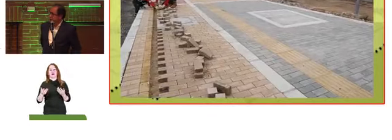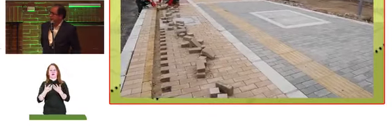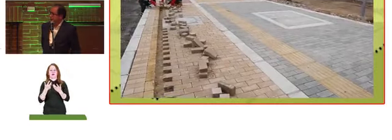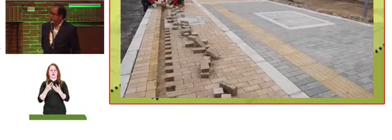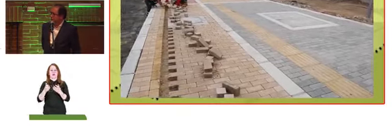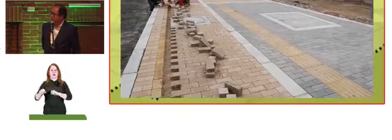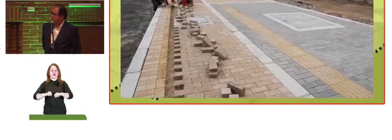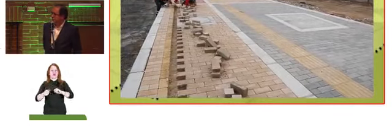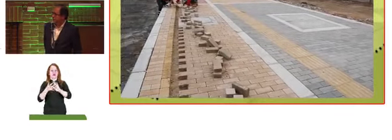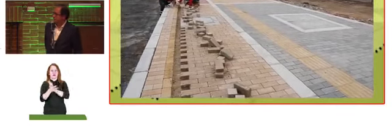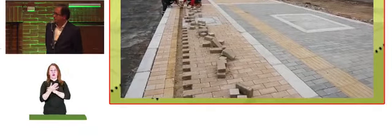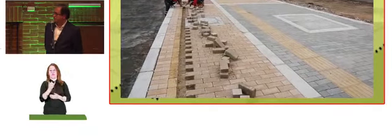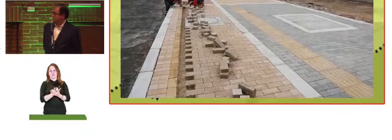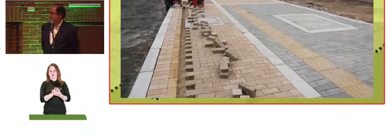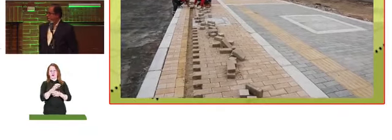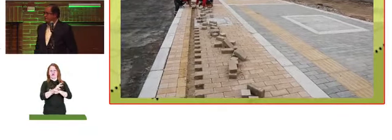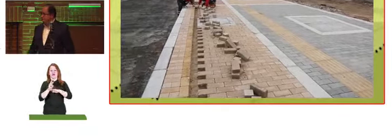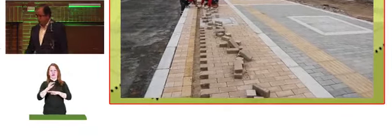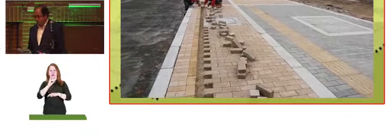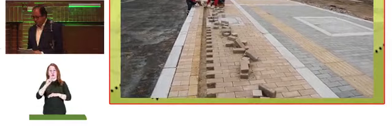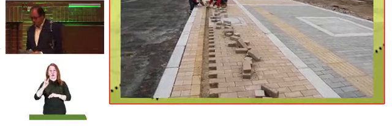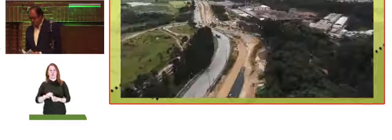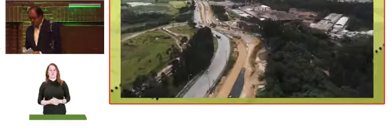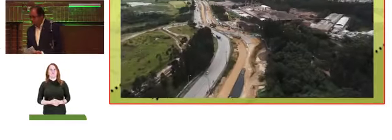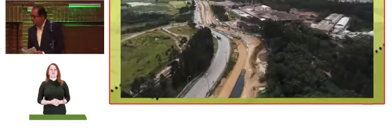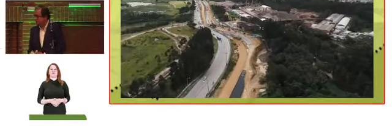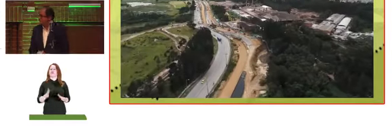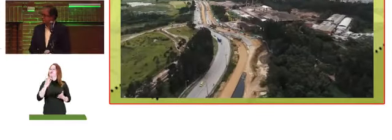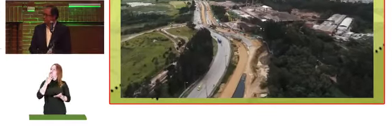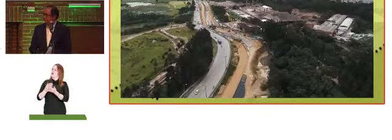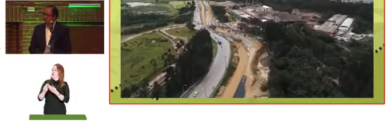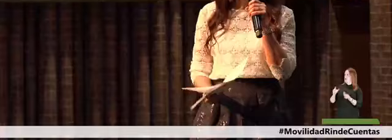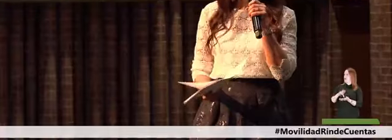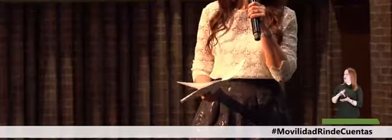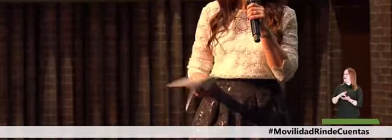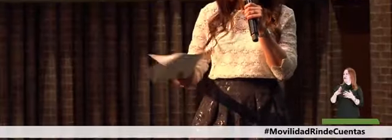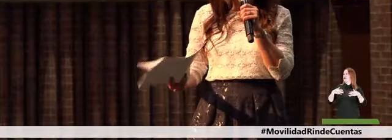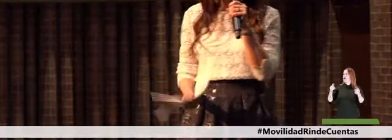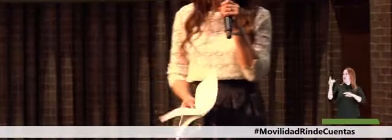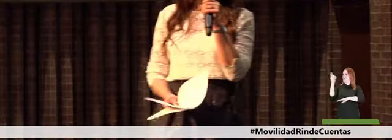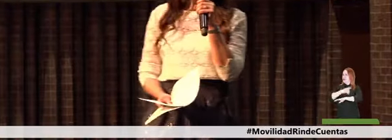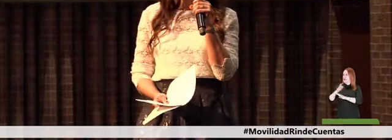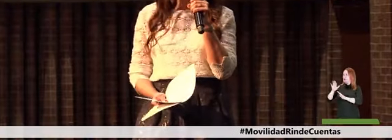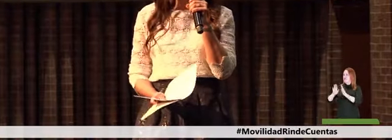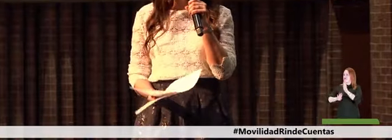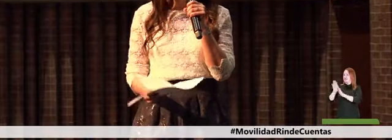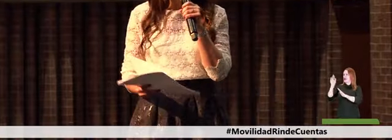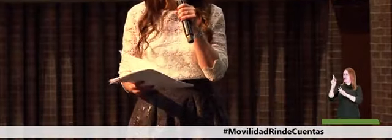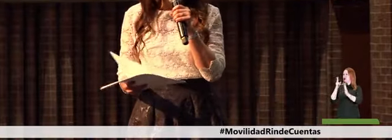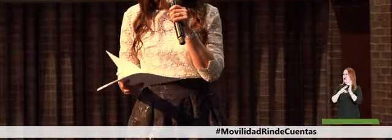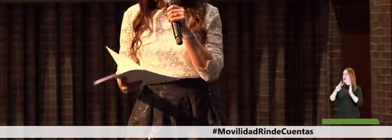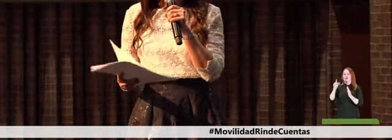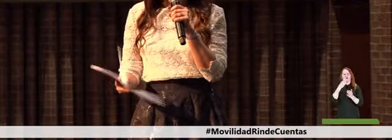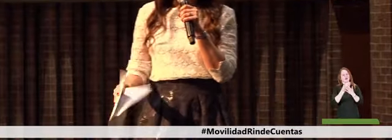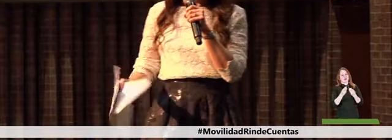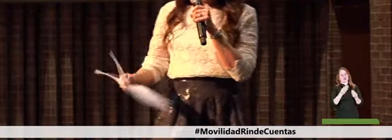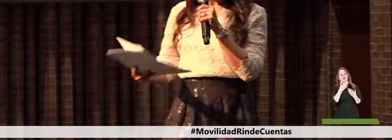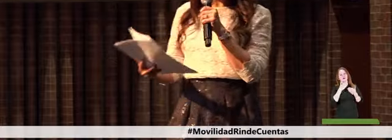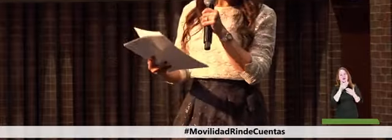en la página web del IDU. Ok, Diego, pues muchísimas gracias por su participación y que tenga un feliz día y éxitos en el 2022. Muchas gracias, Adriana. Buen día para